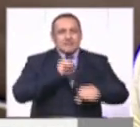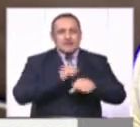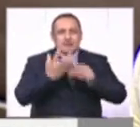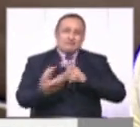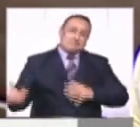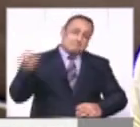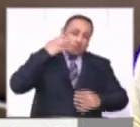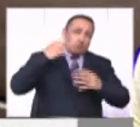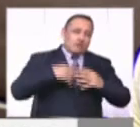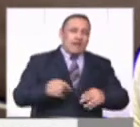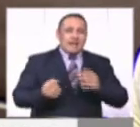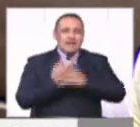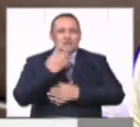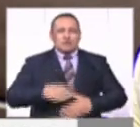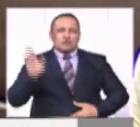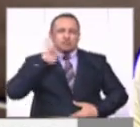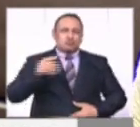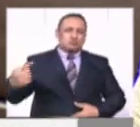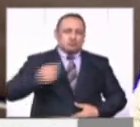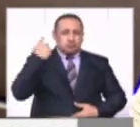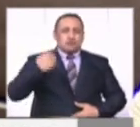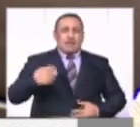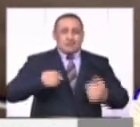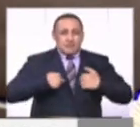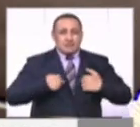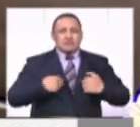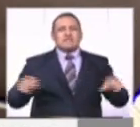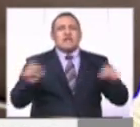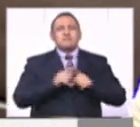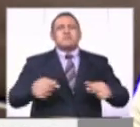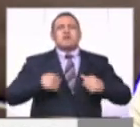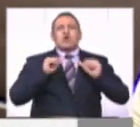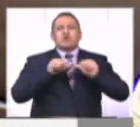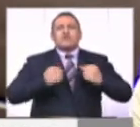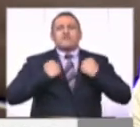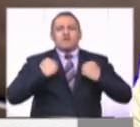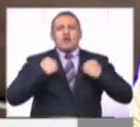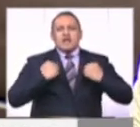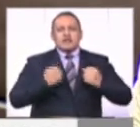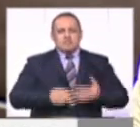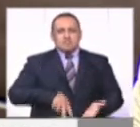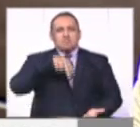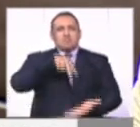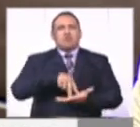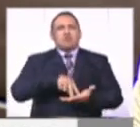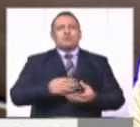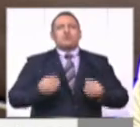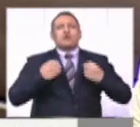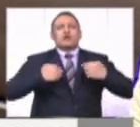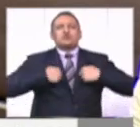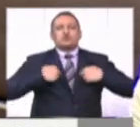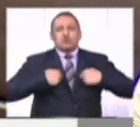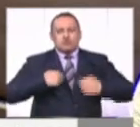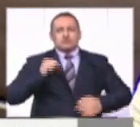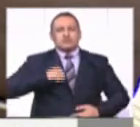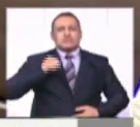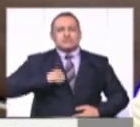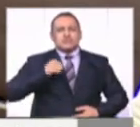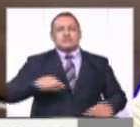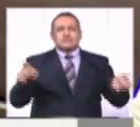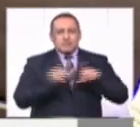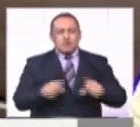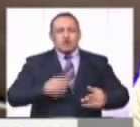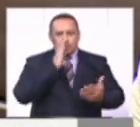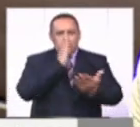Arequipa esos insultos que a veces he recibido me mantienen más fuerte y más de pie porque yo sí voy a